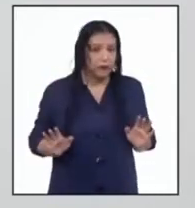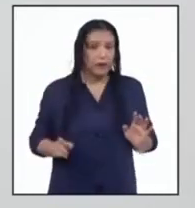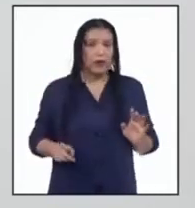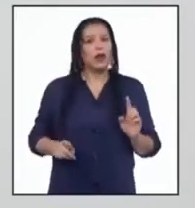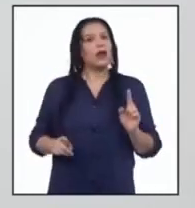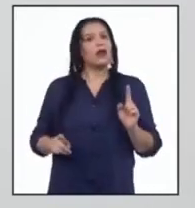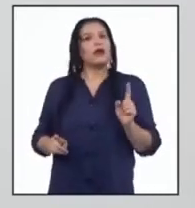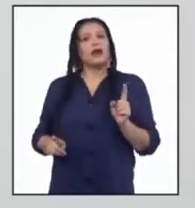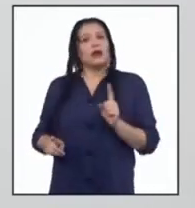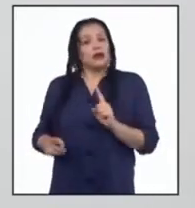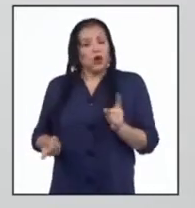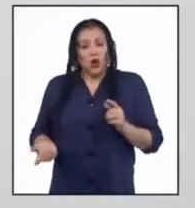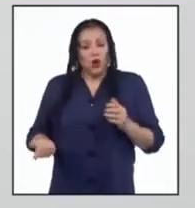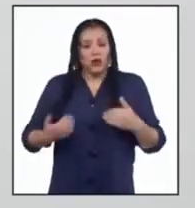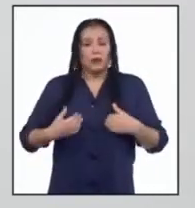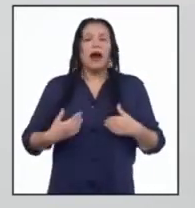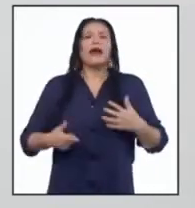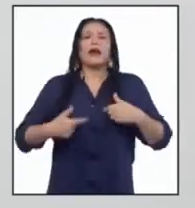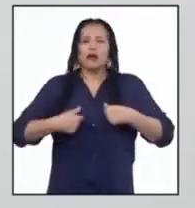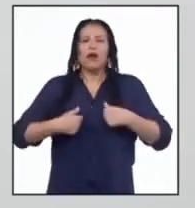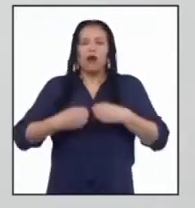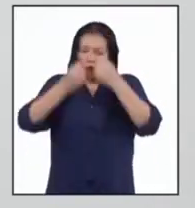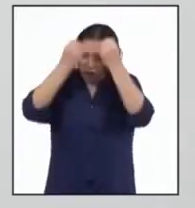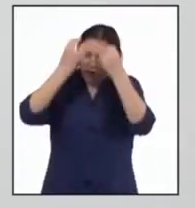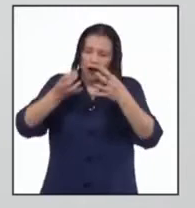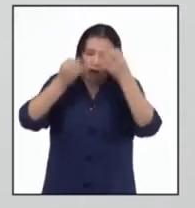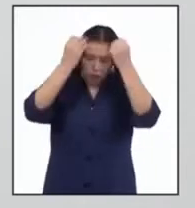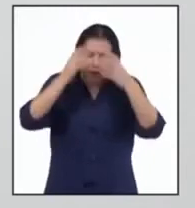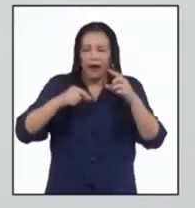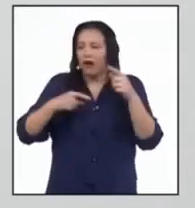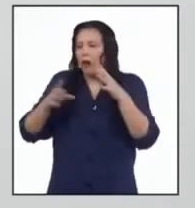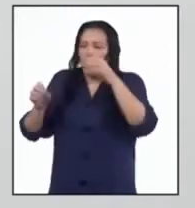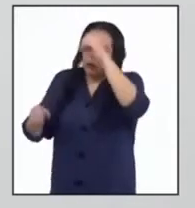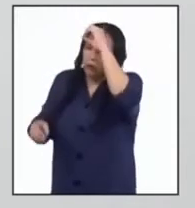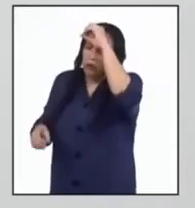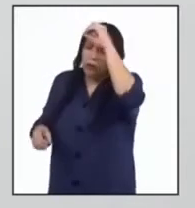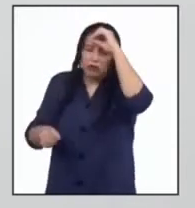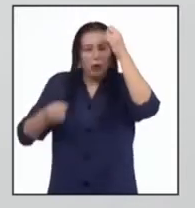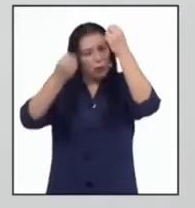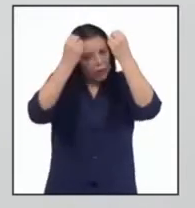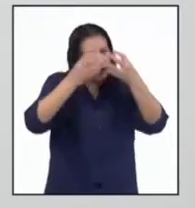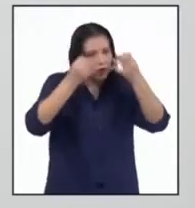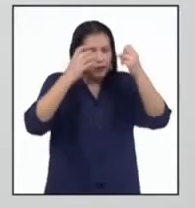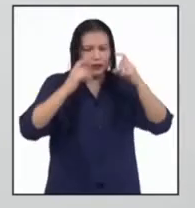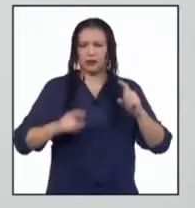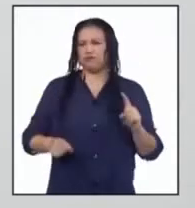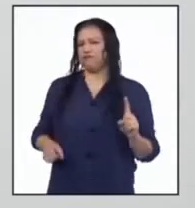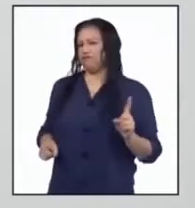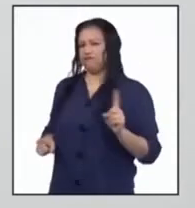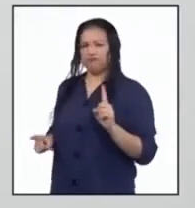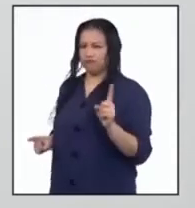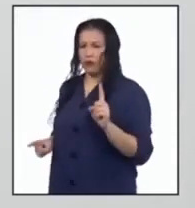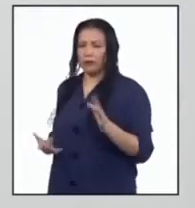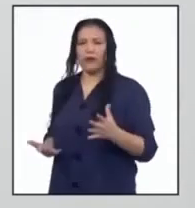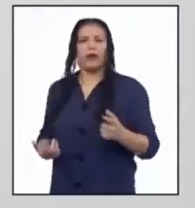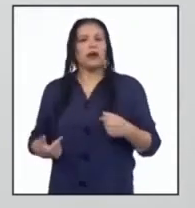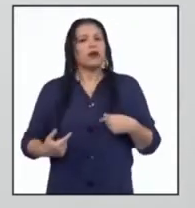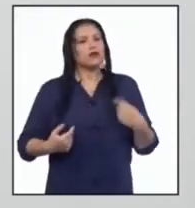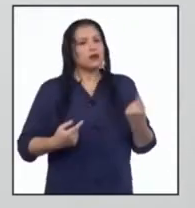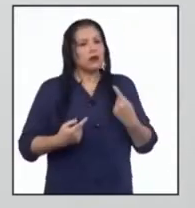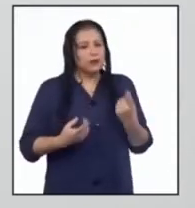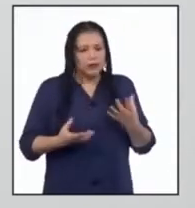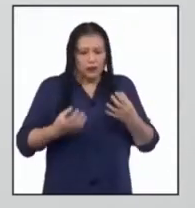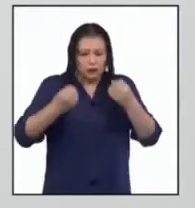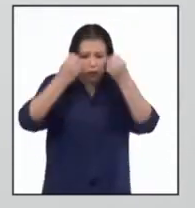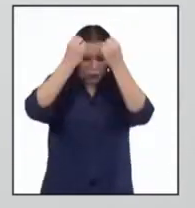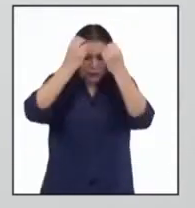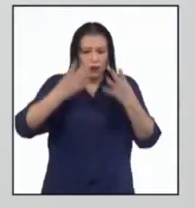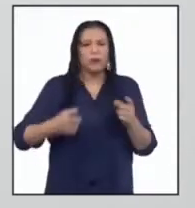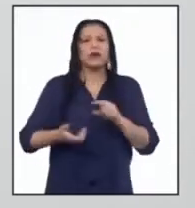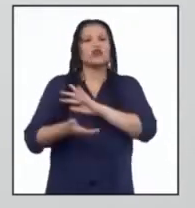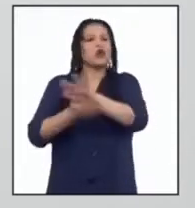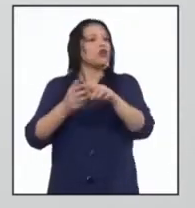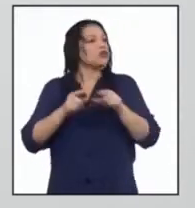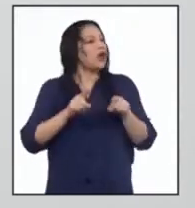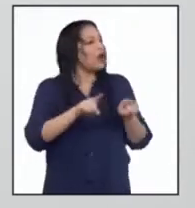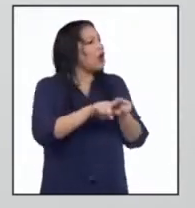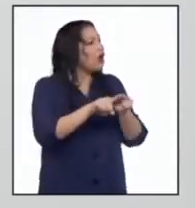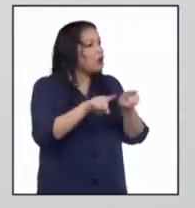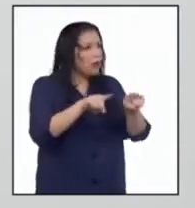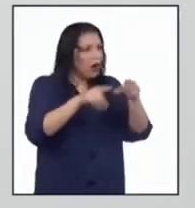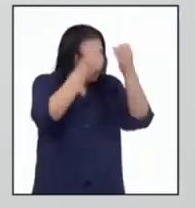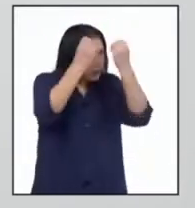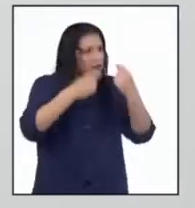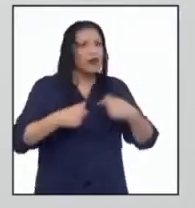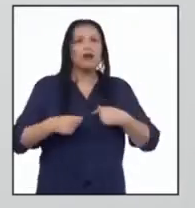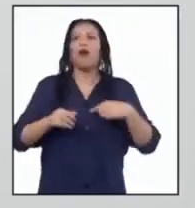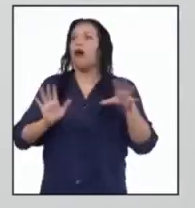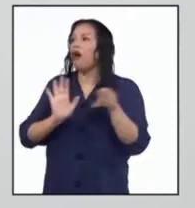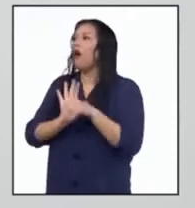tenemos obediencia ciega, sin saber de qué se trata. No obedecemos solamente porque todo el mundo